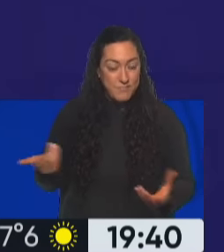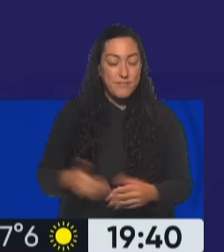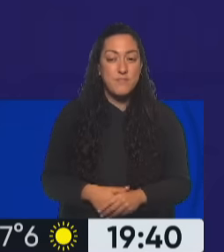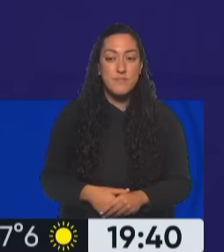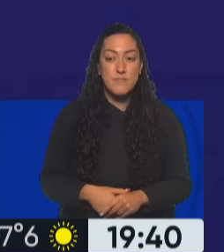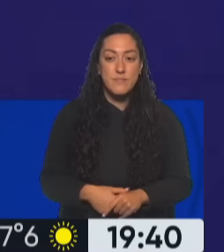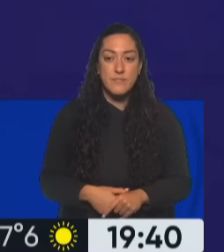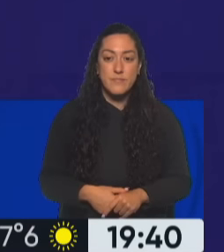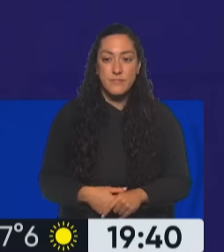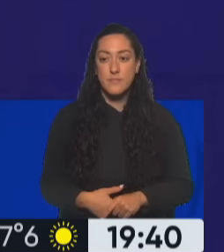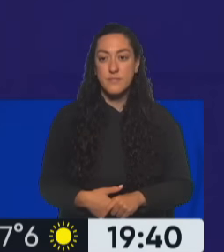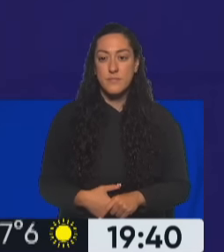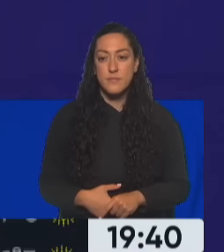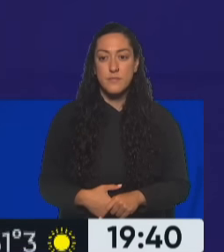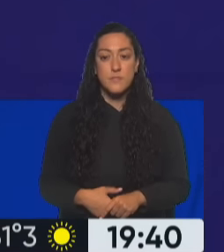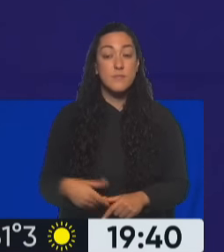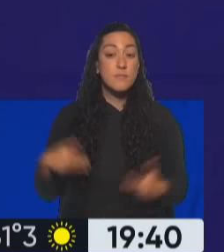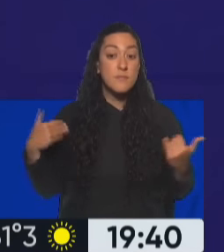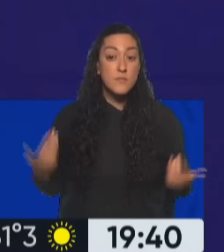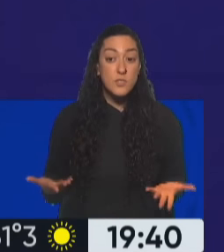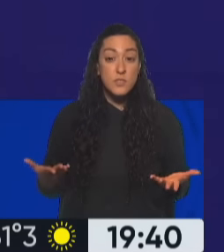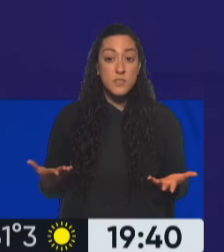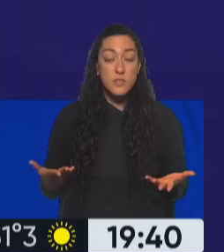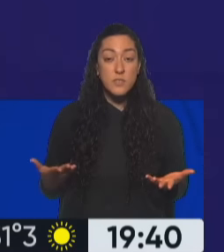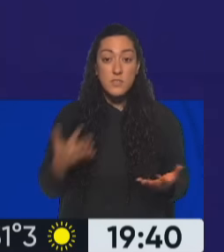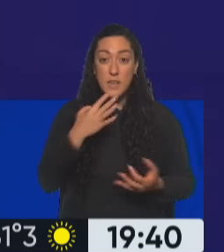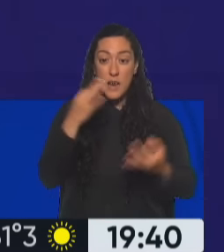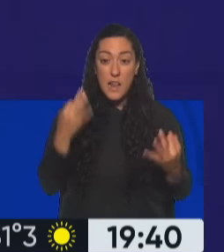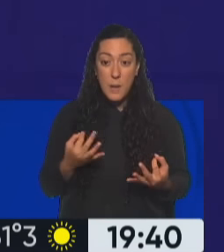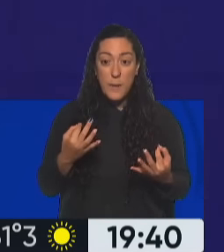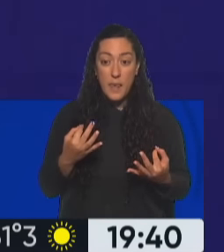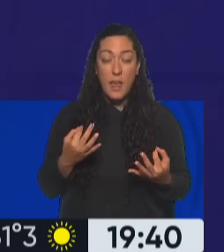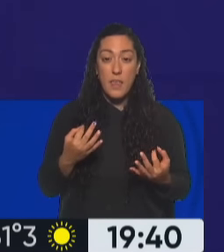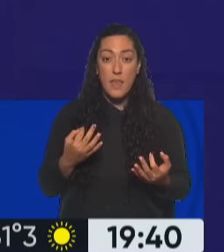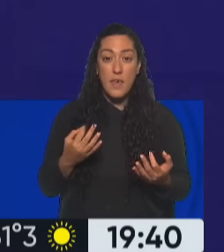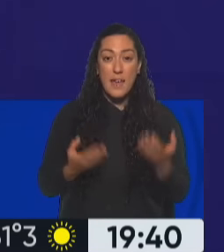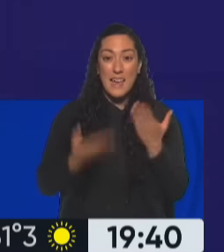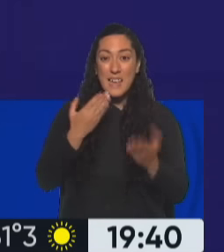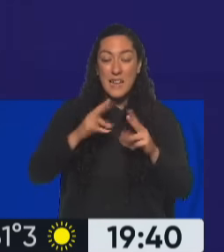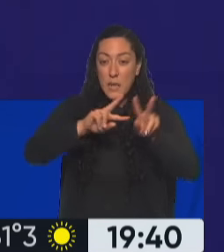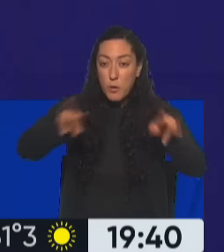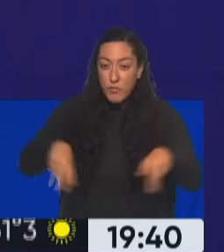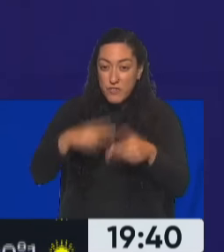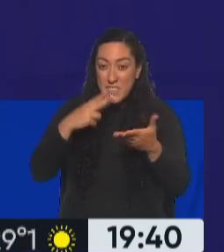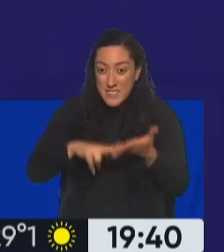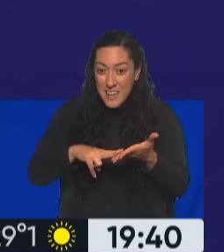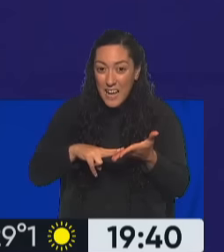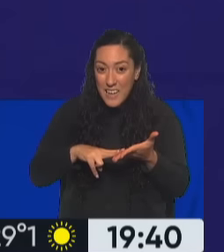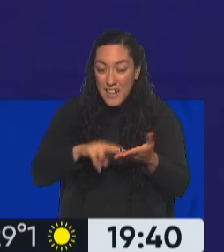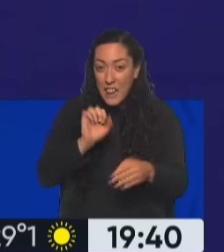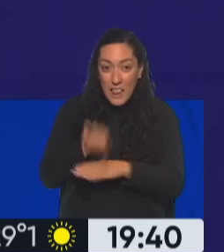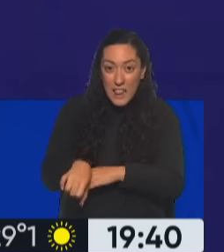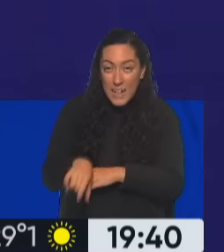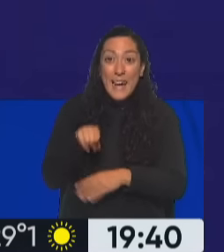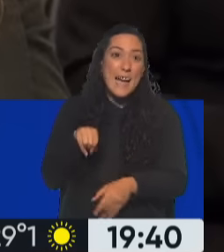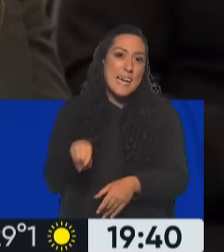Entonces, la verdad, y dejar de lado el equilibrio fiscal, me parece, es dejar de lado justamente el